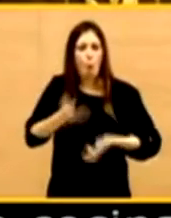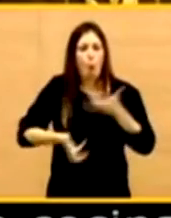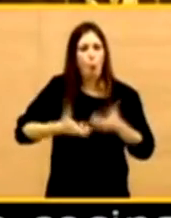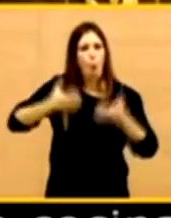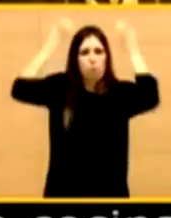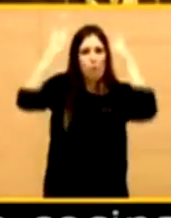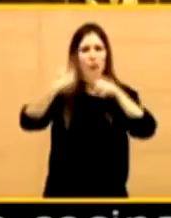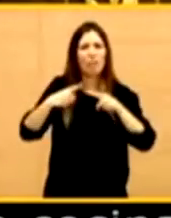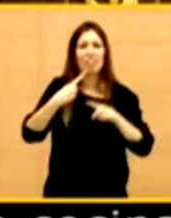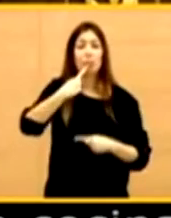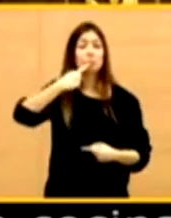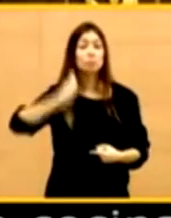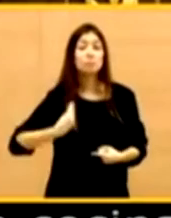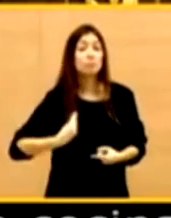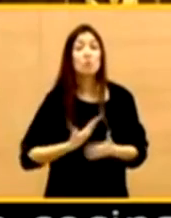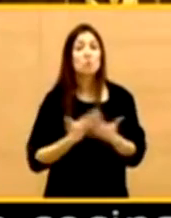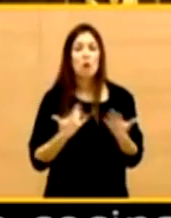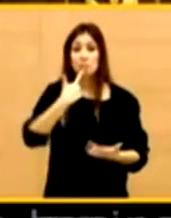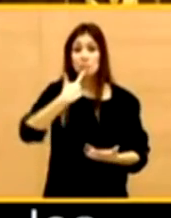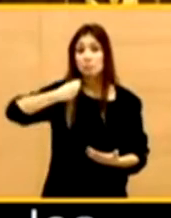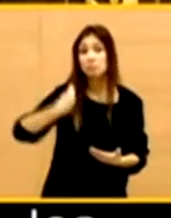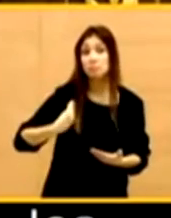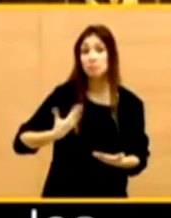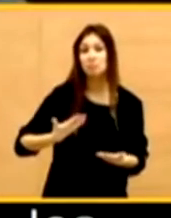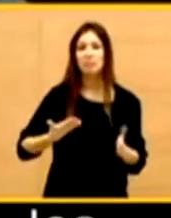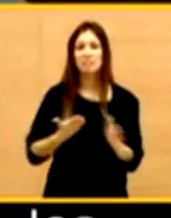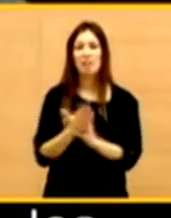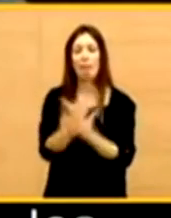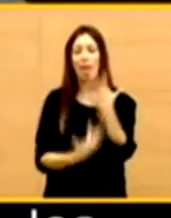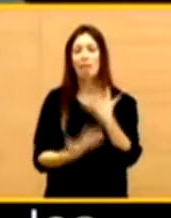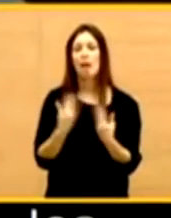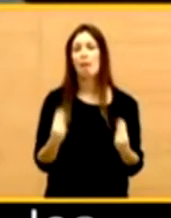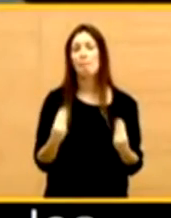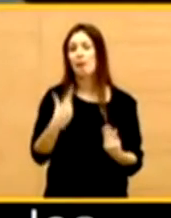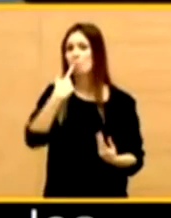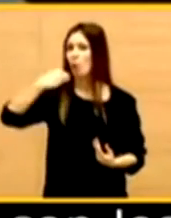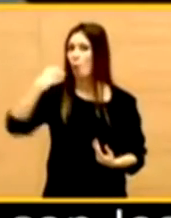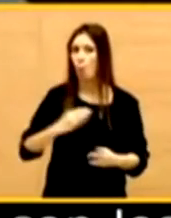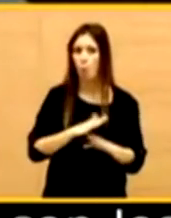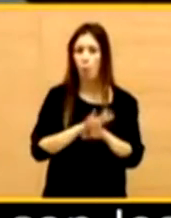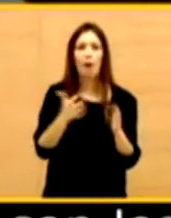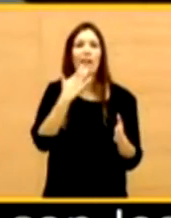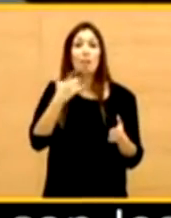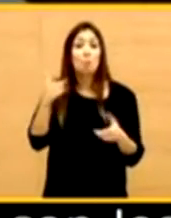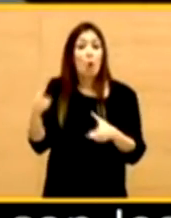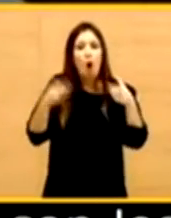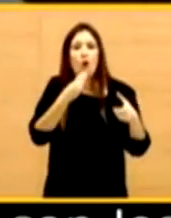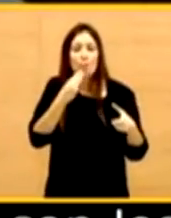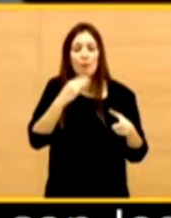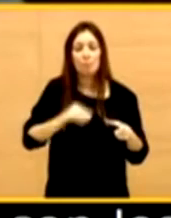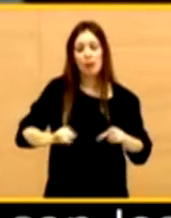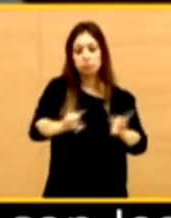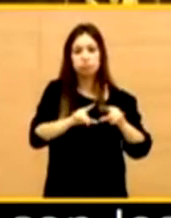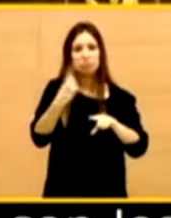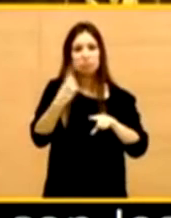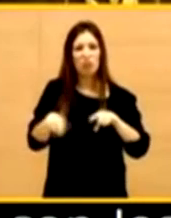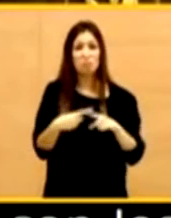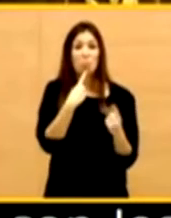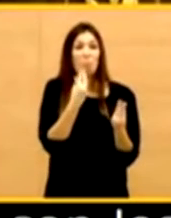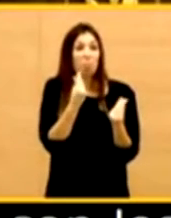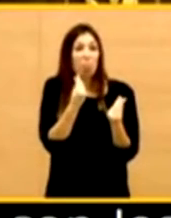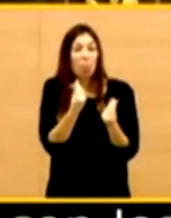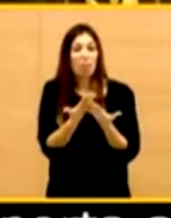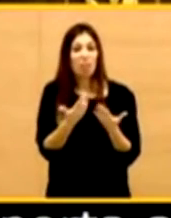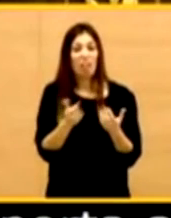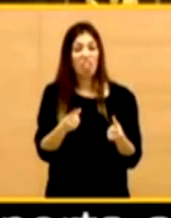auténticos son los que mejor se entremezclan. Nada aporta a un plato un condimento que no sabe a nada.